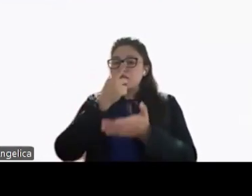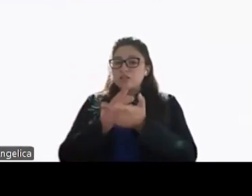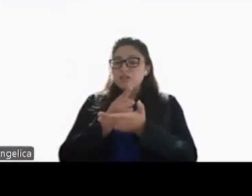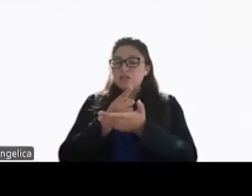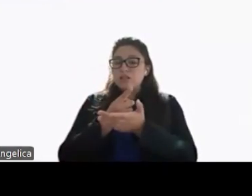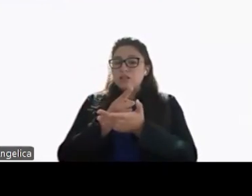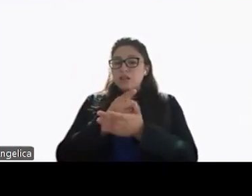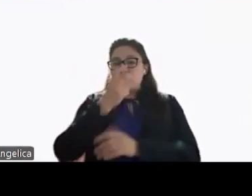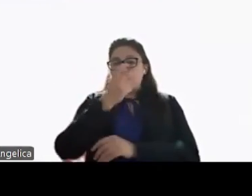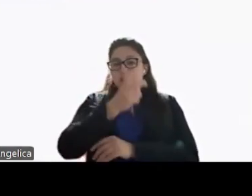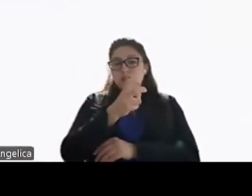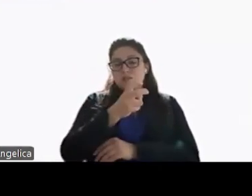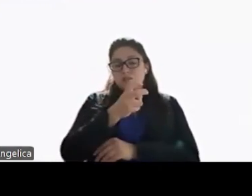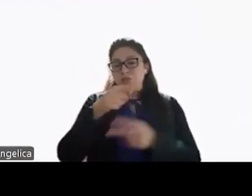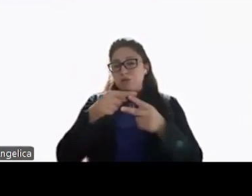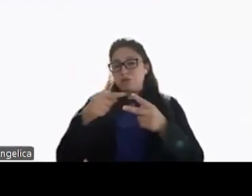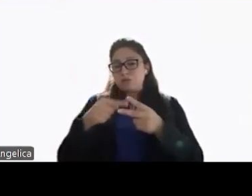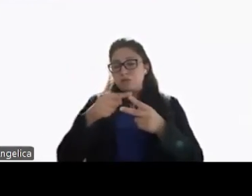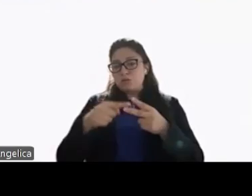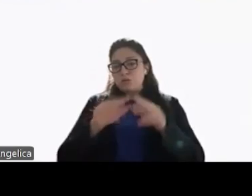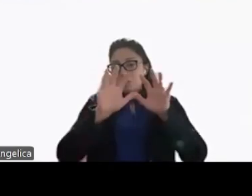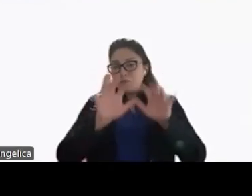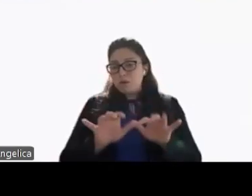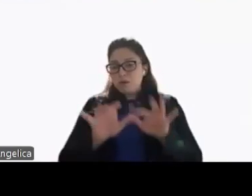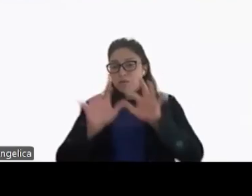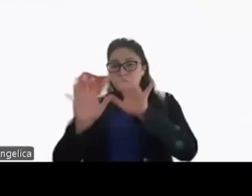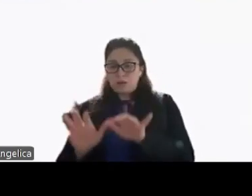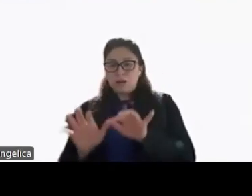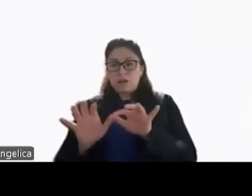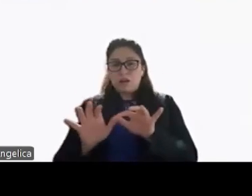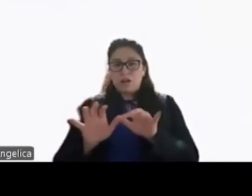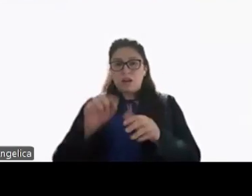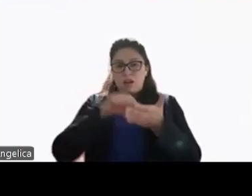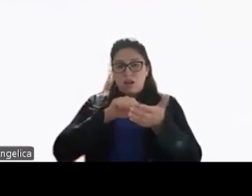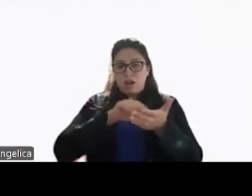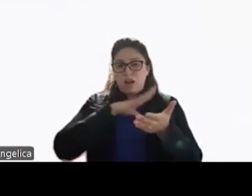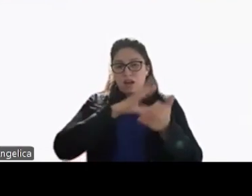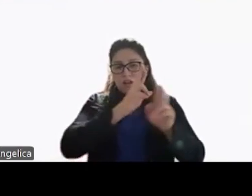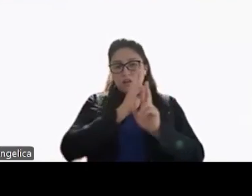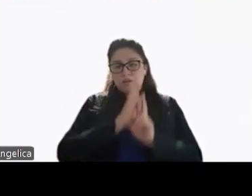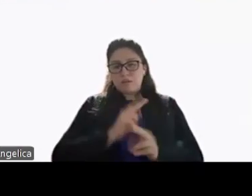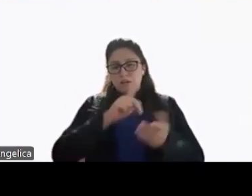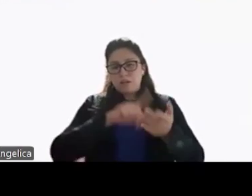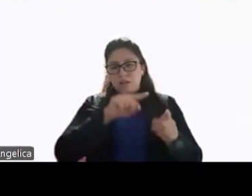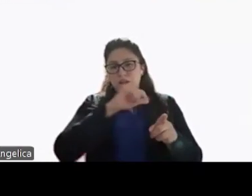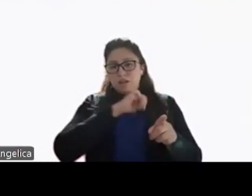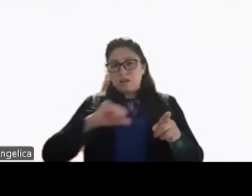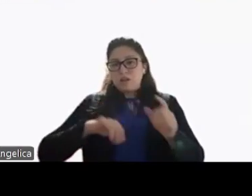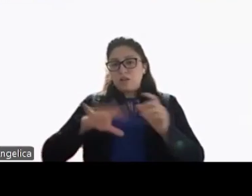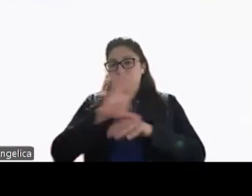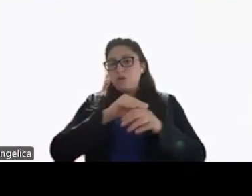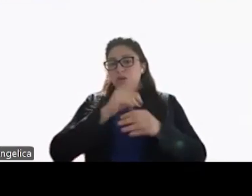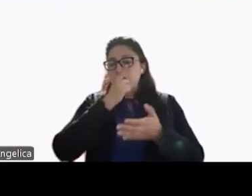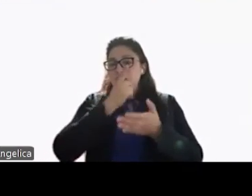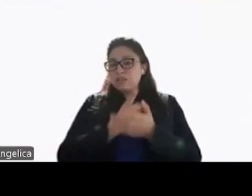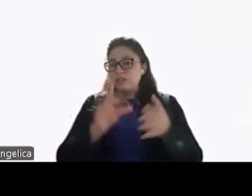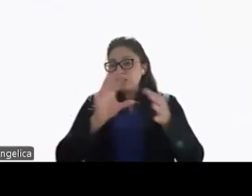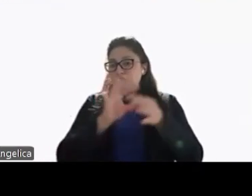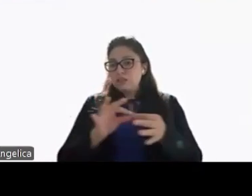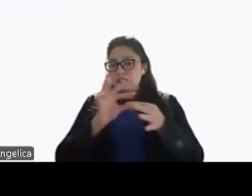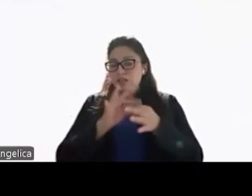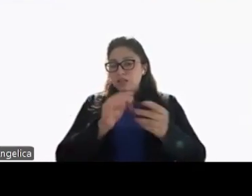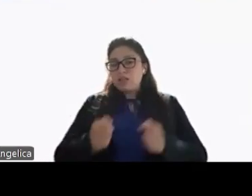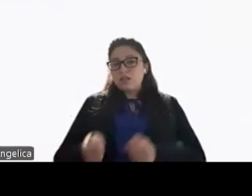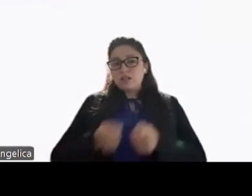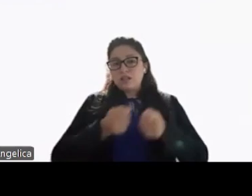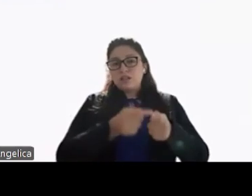de estos dos documentos, el cual el documento, aquí está el documento de la alcaldía, lo que precisaba, lo que había recibido y lo que no